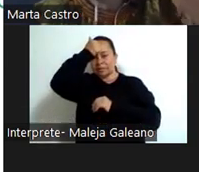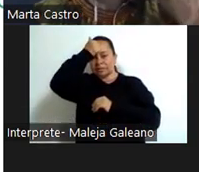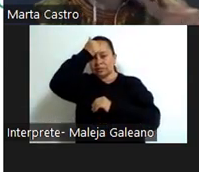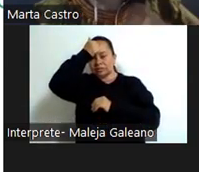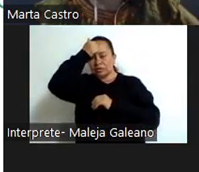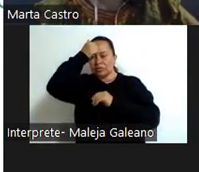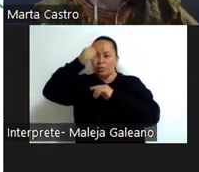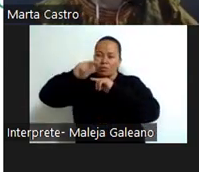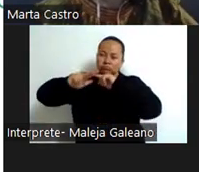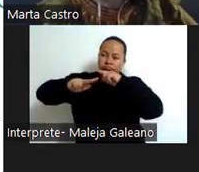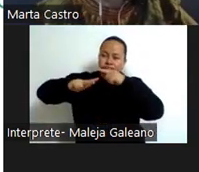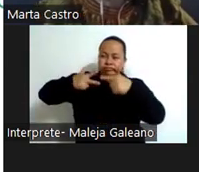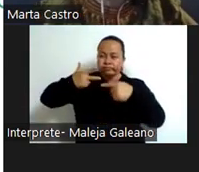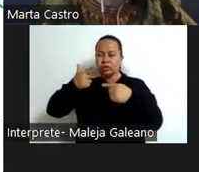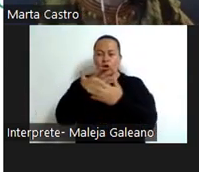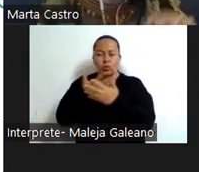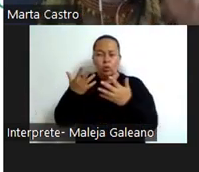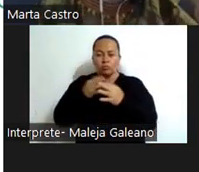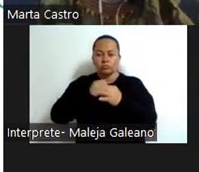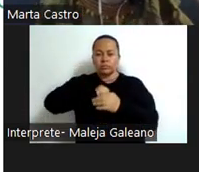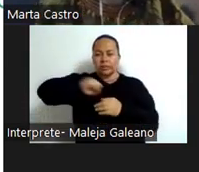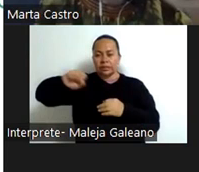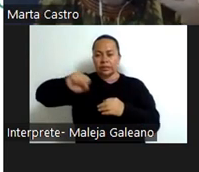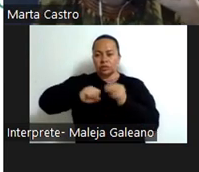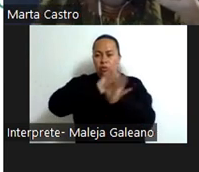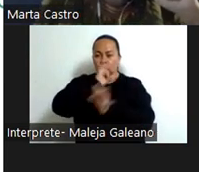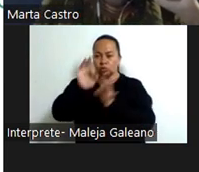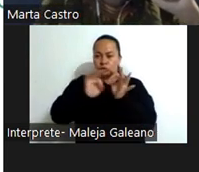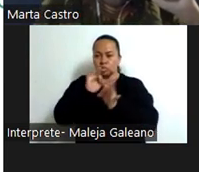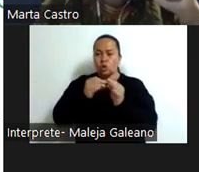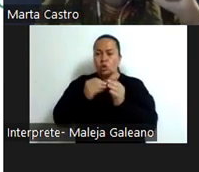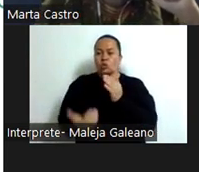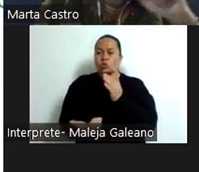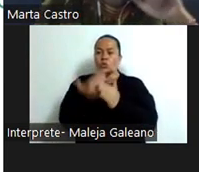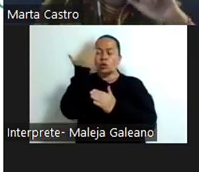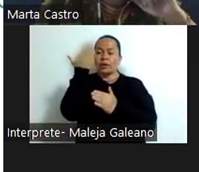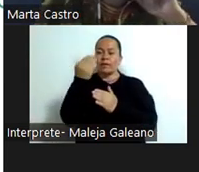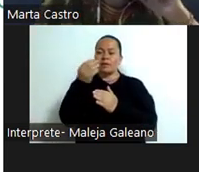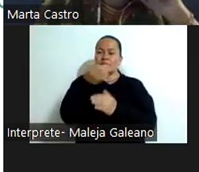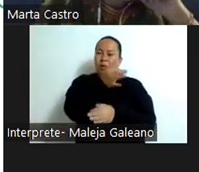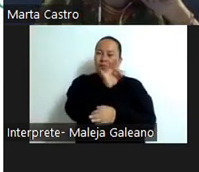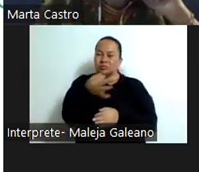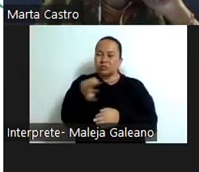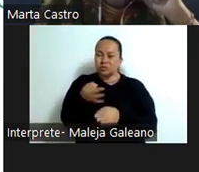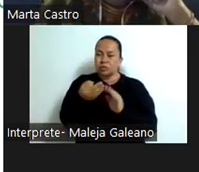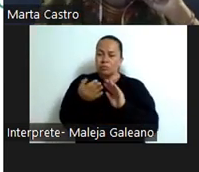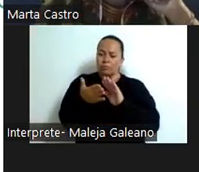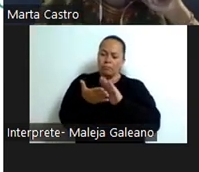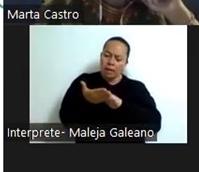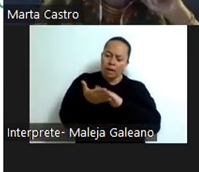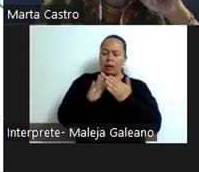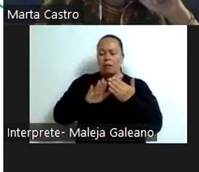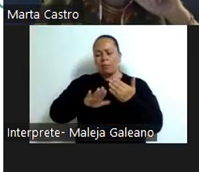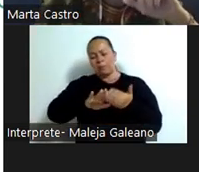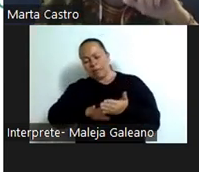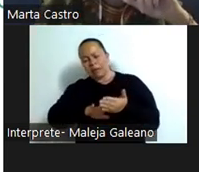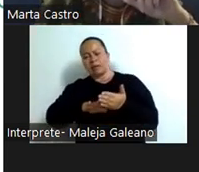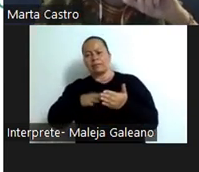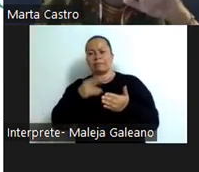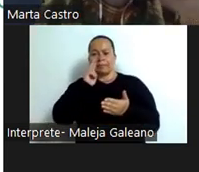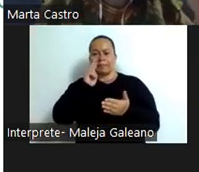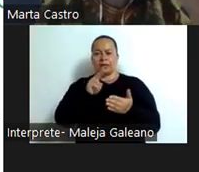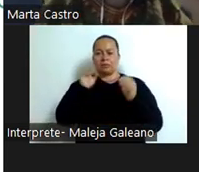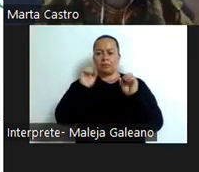nuevo derecho al cuidado como las dos caras de una moneda en la medida en que es un derecho en construcción es posible que hacia el